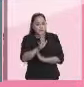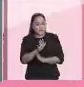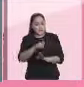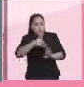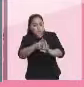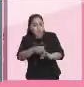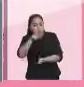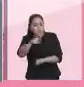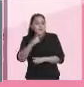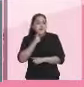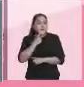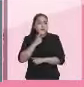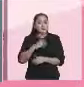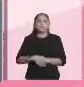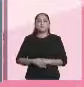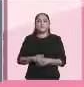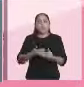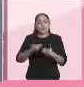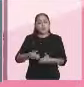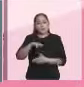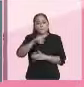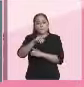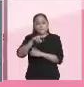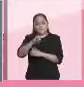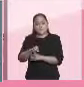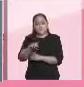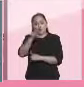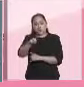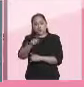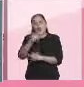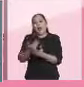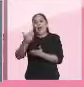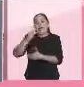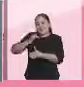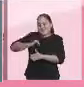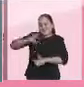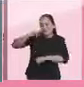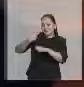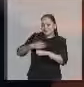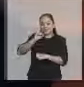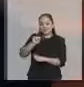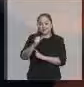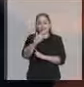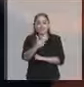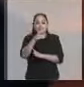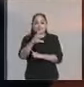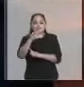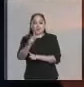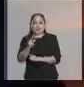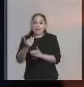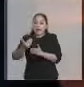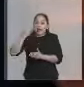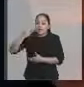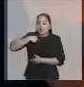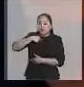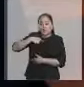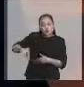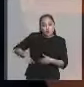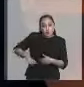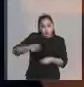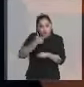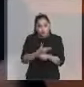Andrés. Mid, tú fuiste secretario de Hacienda y recuerdas que yo te platicaba siendo gobernador y te comentaba